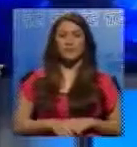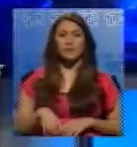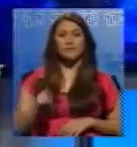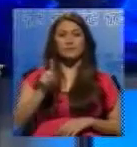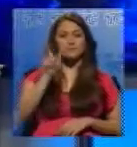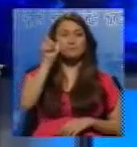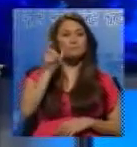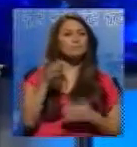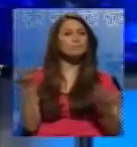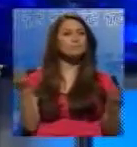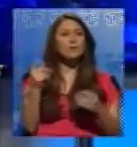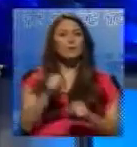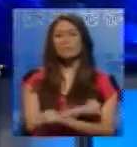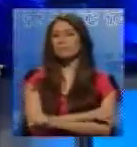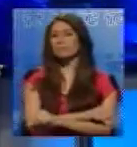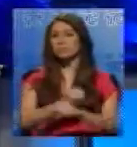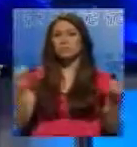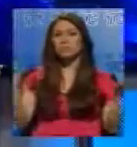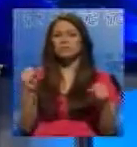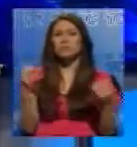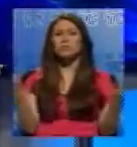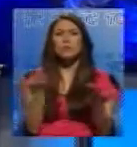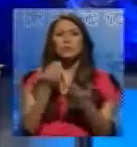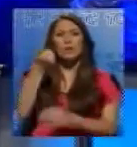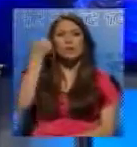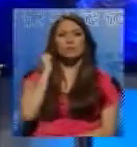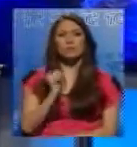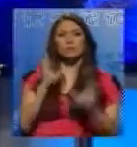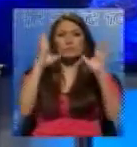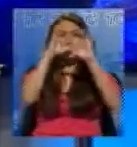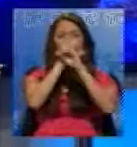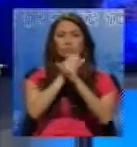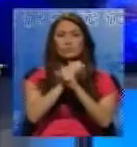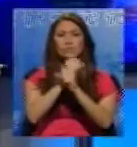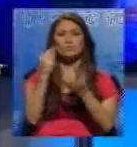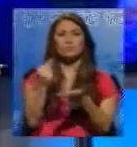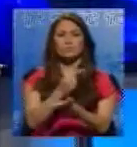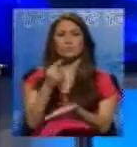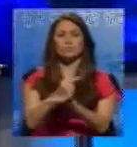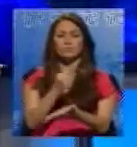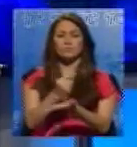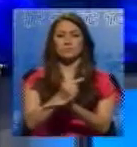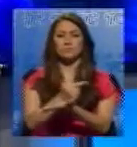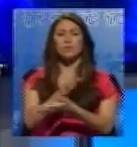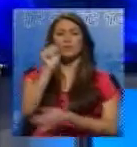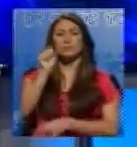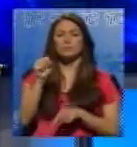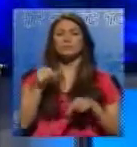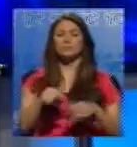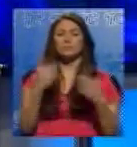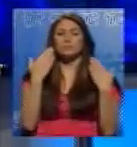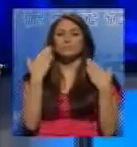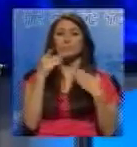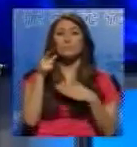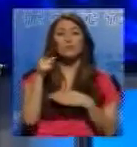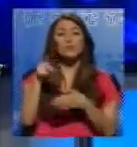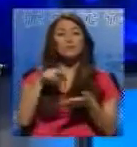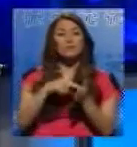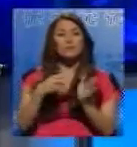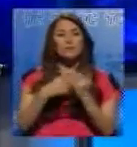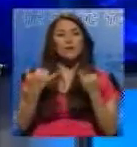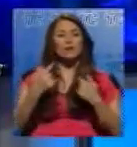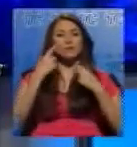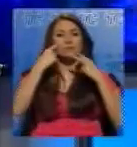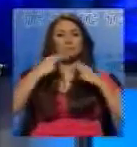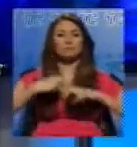Un atentado con bombas Molotov se produjo anoche en el Guasmo Central sur de Guayaquil. El ataque ya está